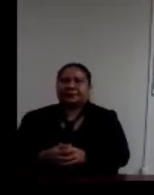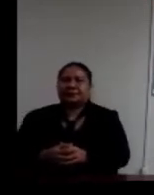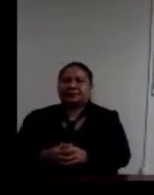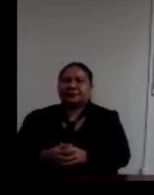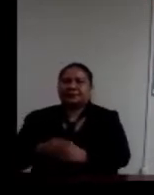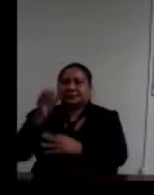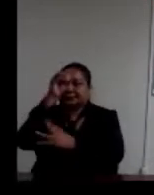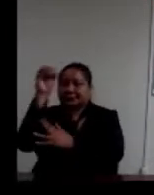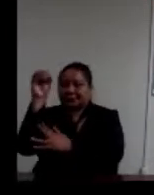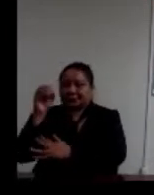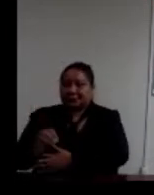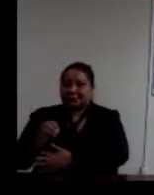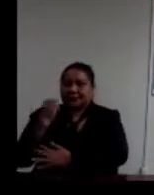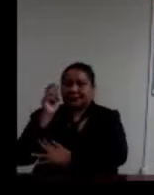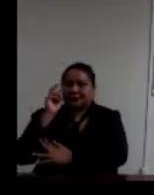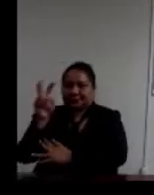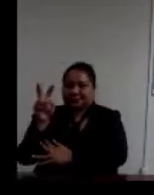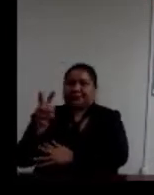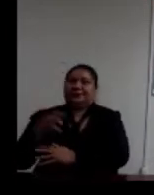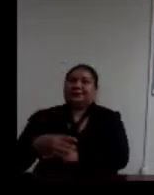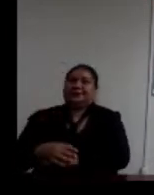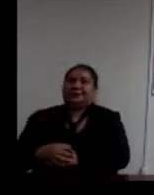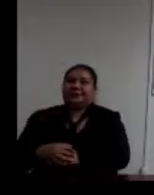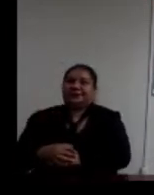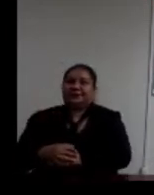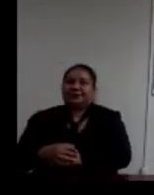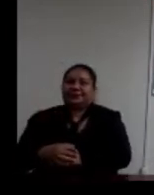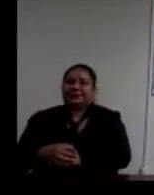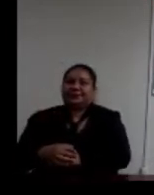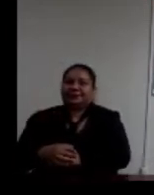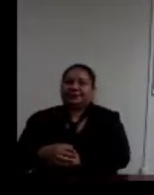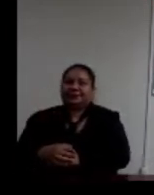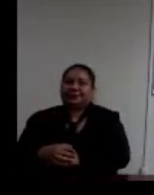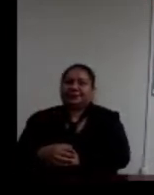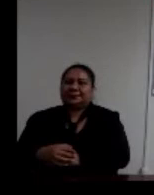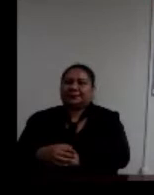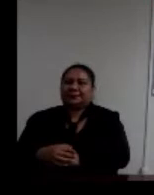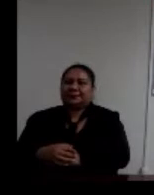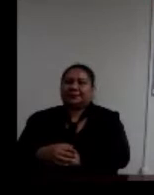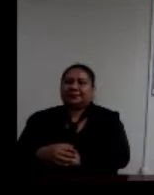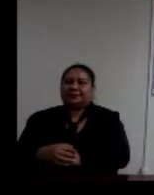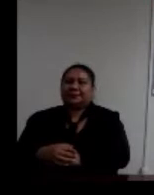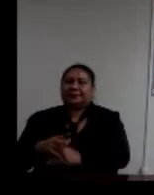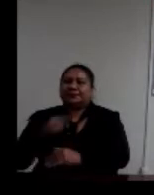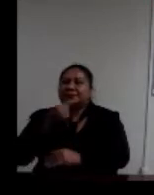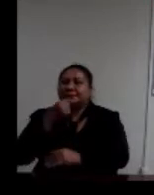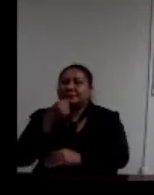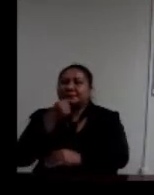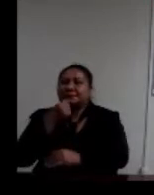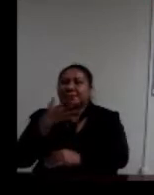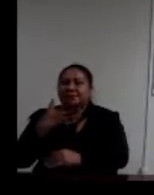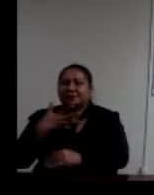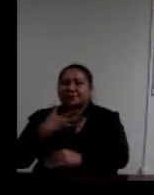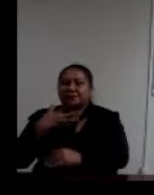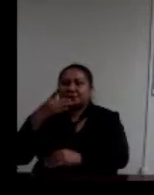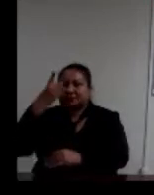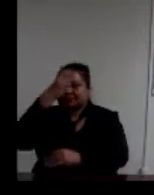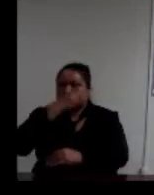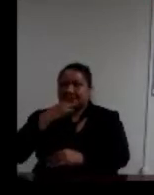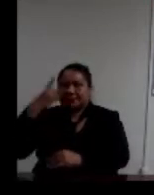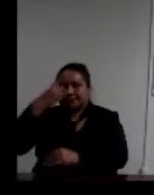Miren, aquí hay unas tablas, ¿sí? En relación del rendimiento académico de niños y adolescentes con